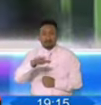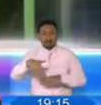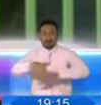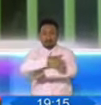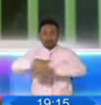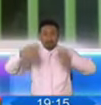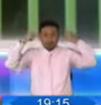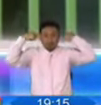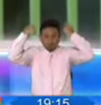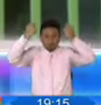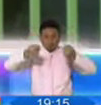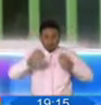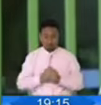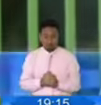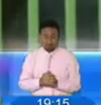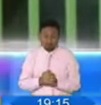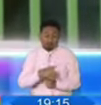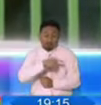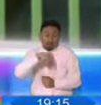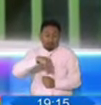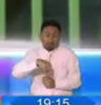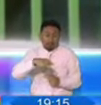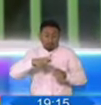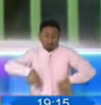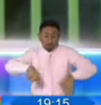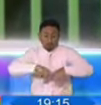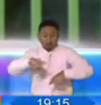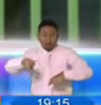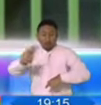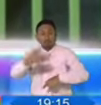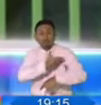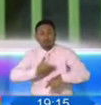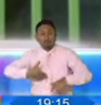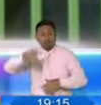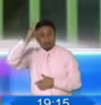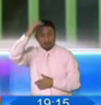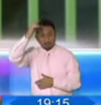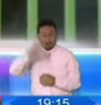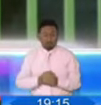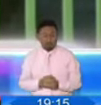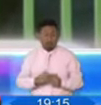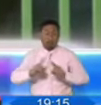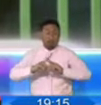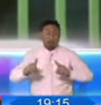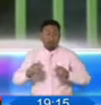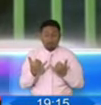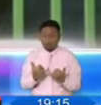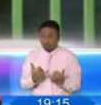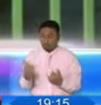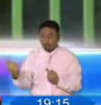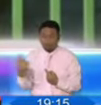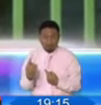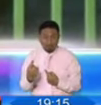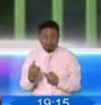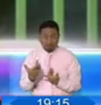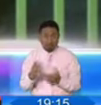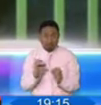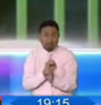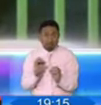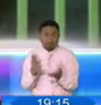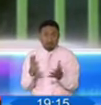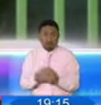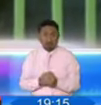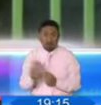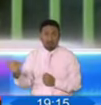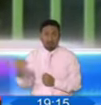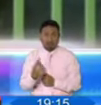los Chiris. Se preveía que en este lugar se encuentre el vicepresidente Jorge Glass, pero hasta este momento él no ha llegado, no se ha